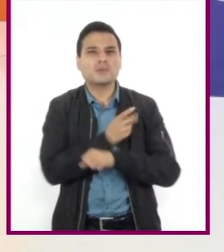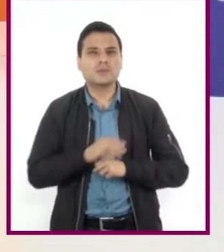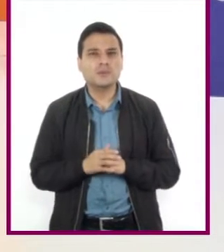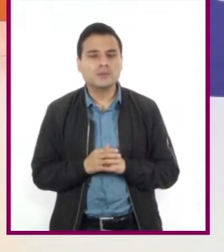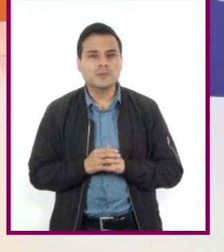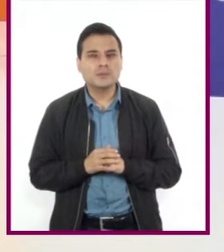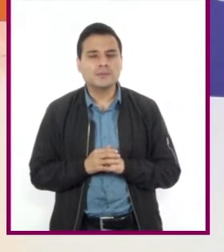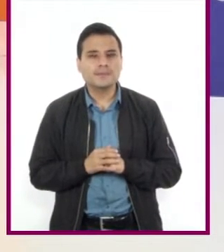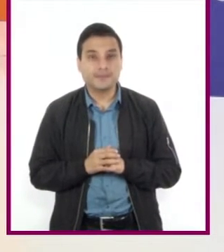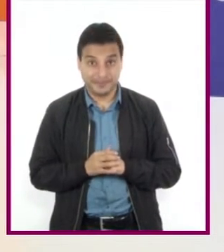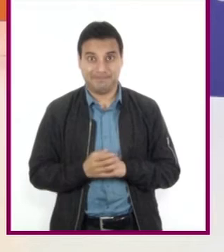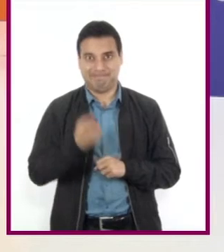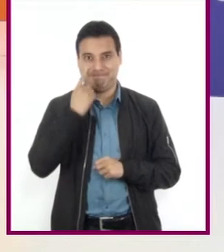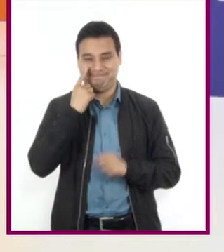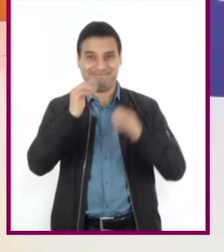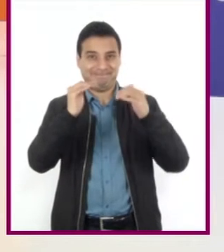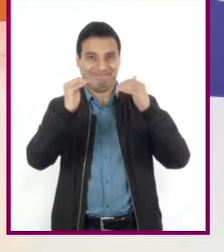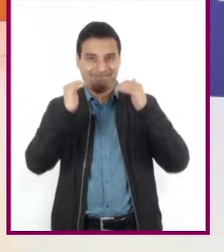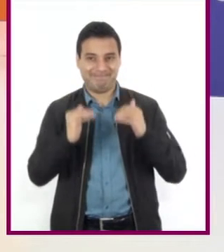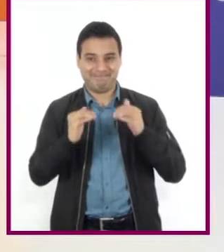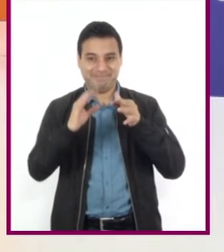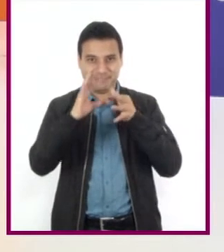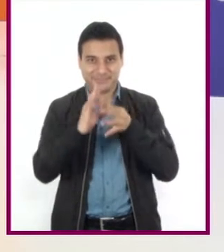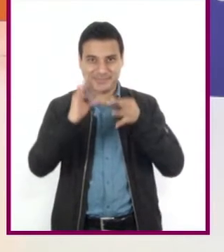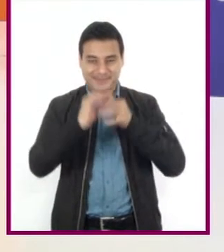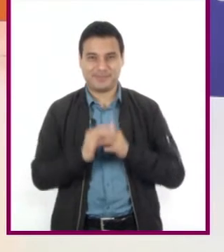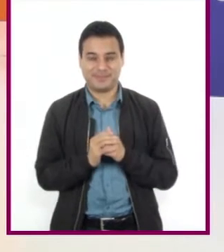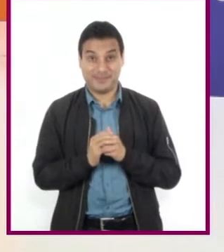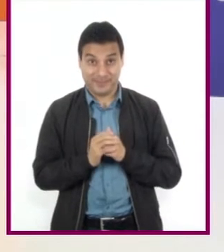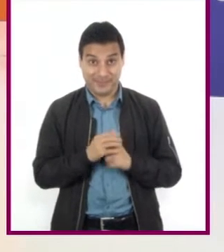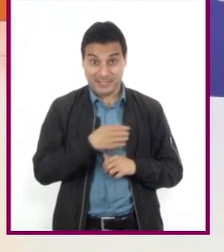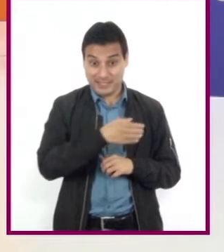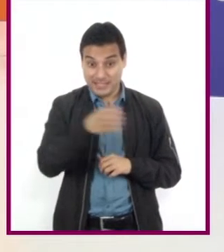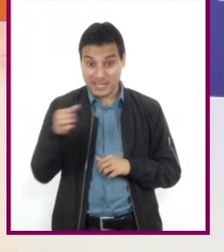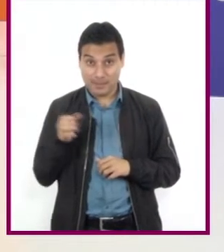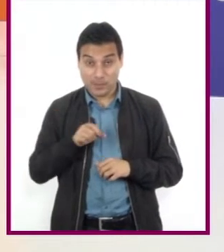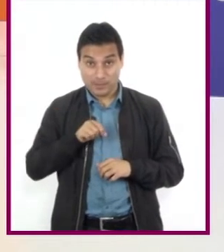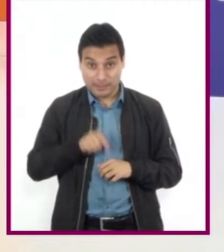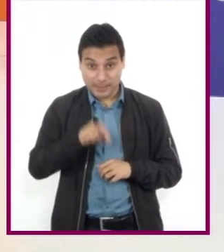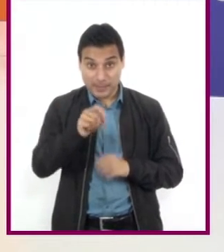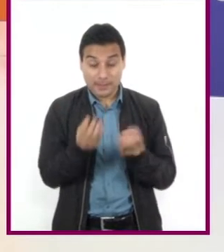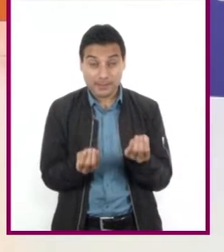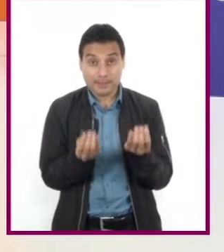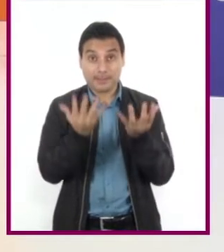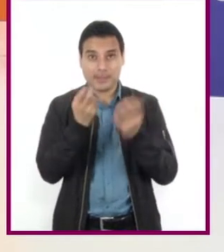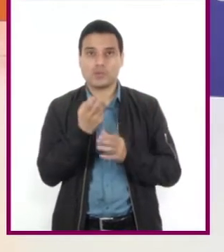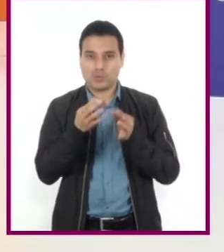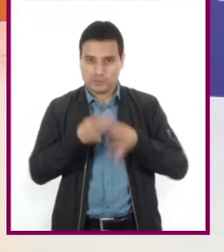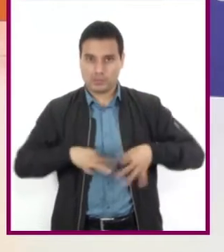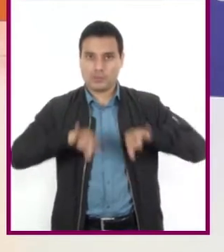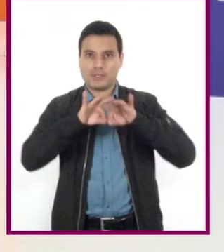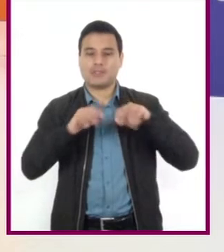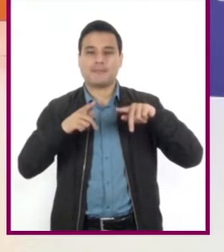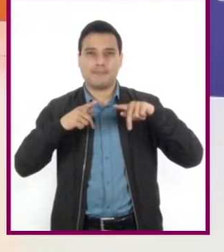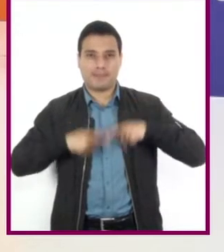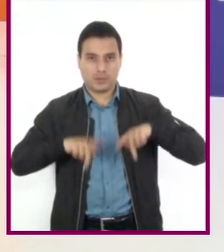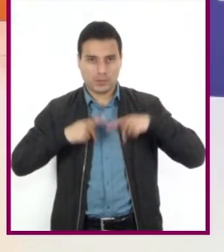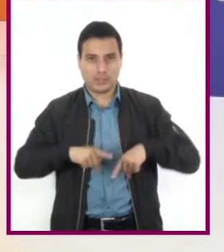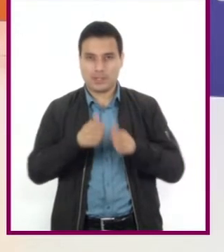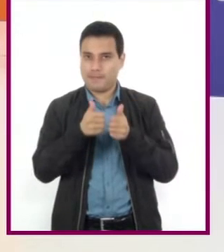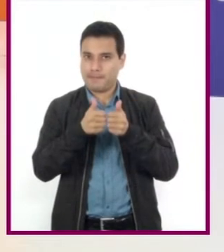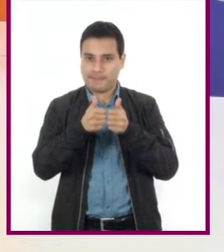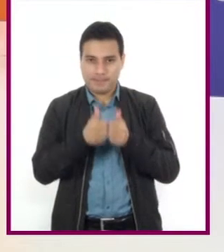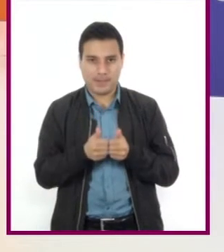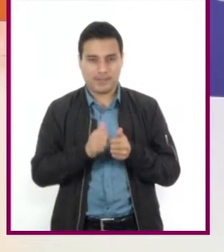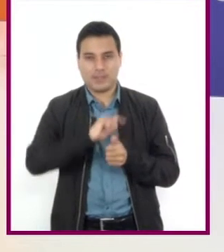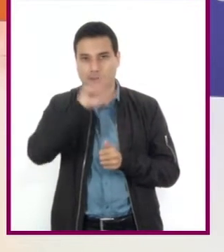Como veremos a continuación, la agricultura jugó un papel fundamental en el proceso de sedentarización, particularmente en